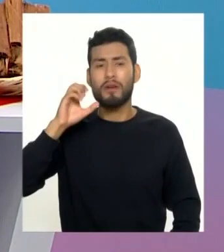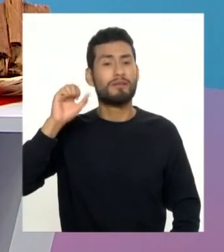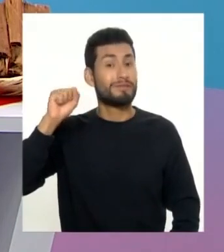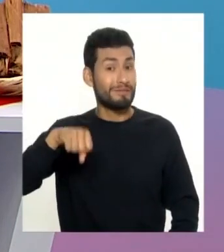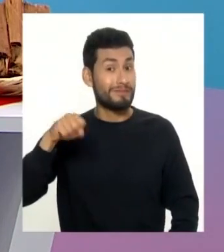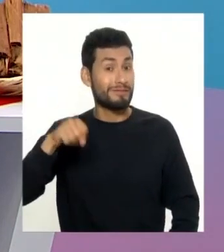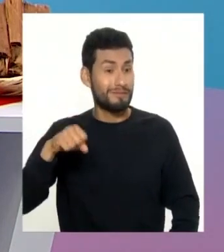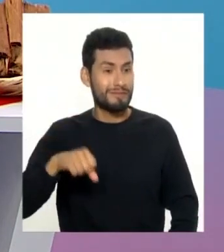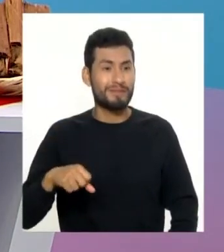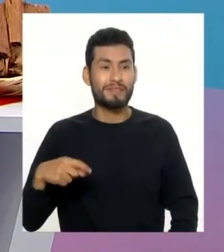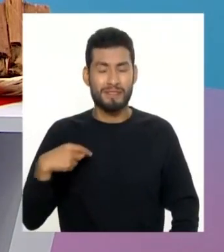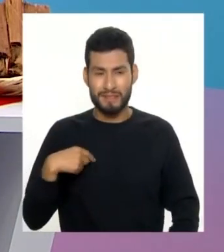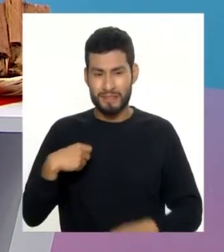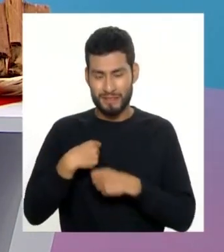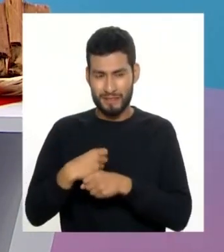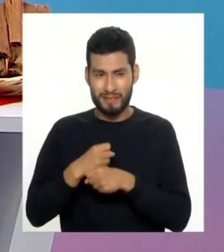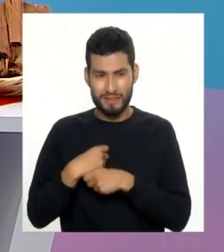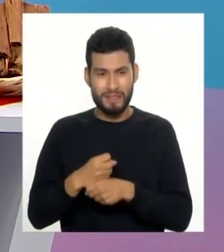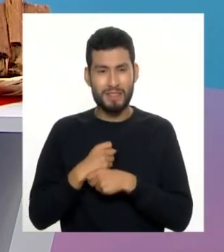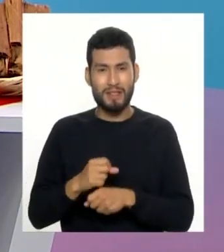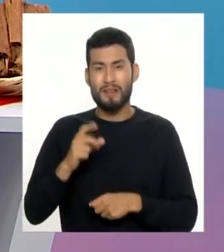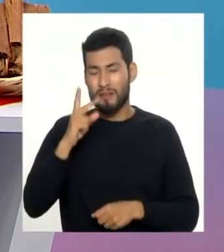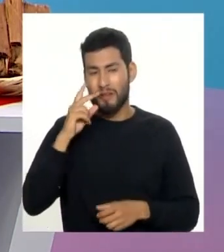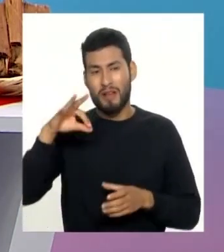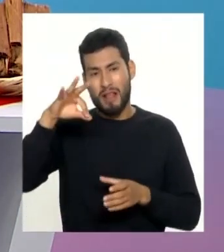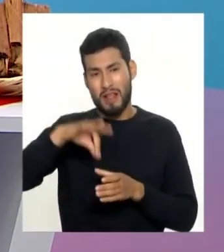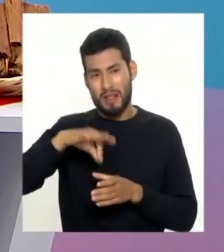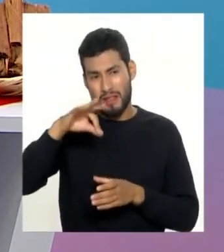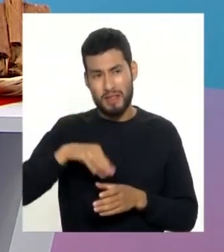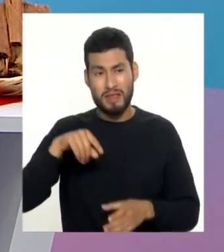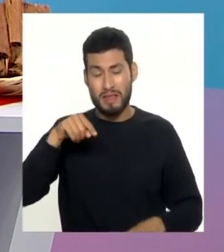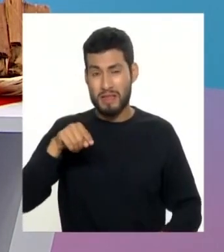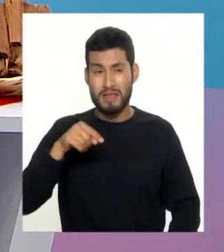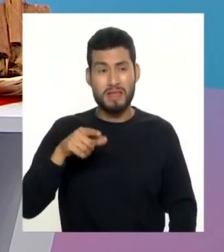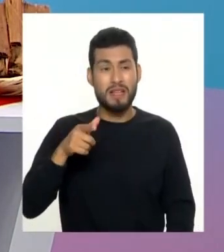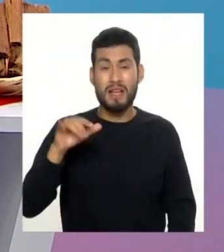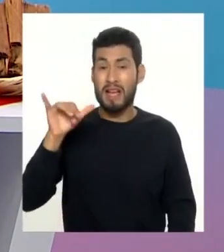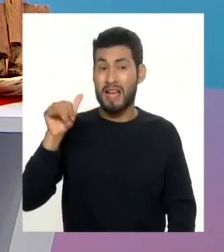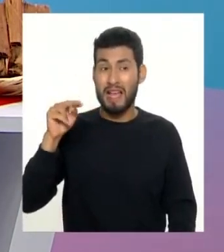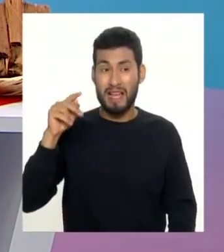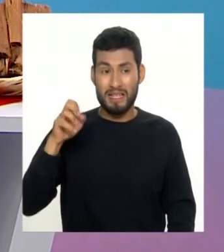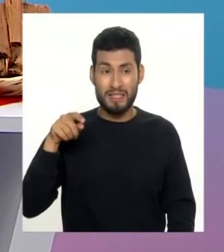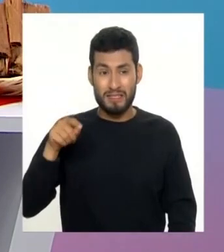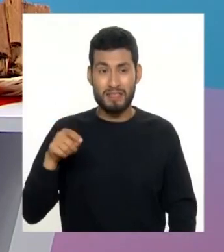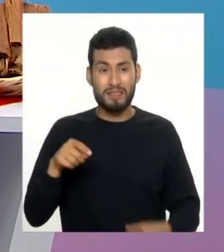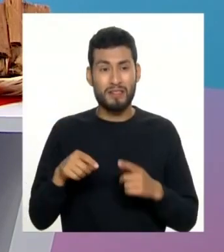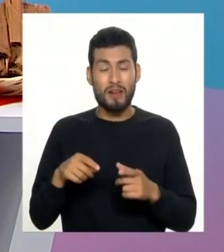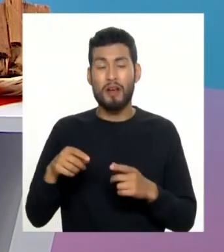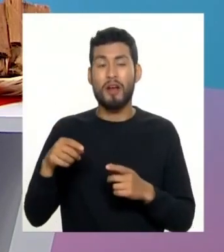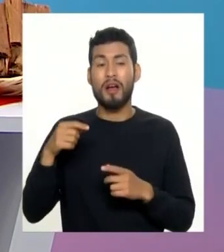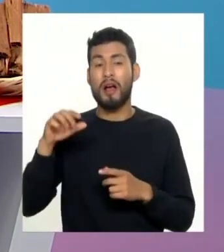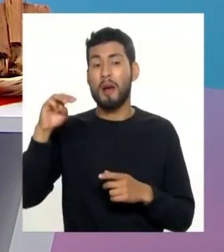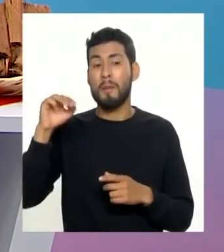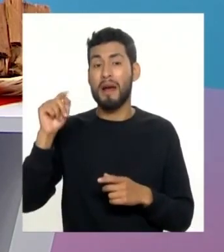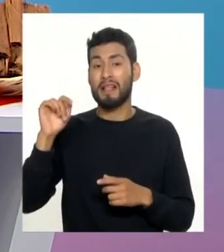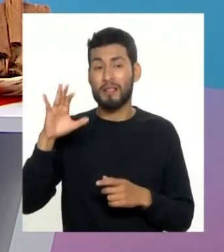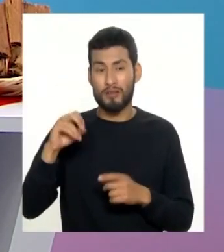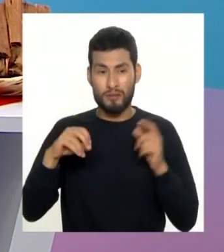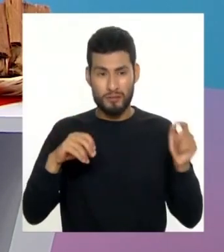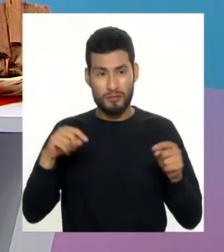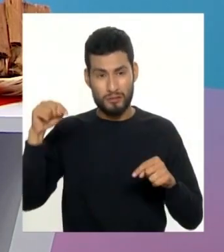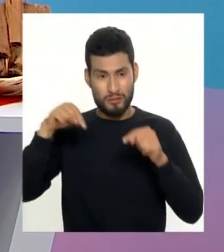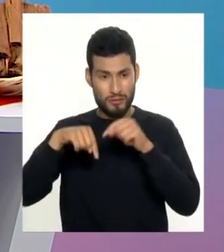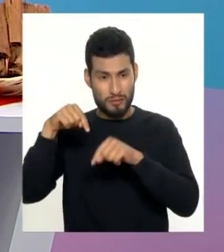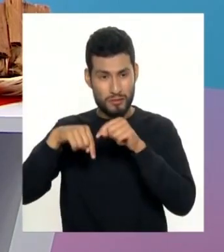Aquí ya hemos preparado nosotros una pequeña infusión. Agarramos una hoja de llantén y agarramos una hoja de matico y las